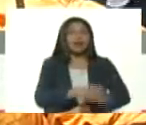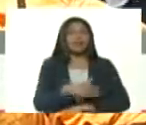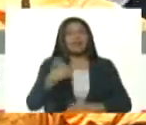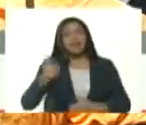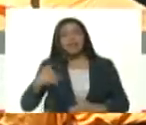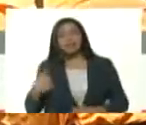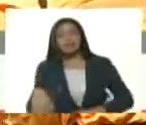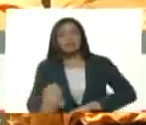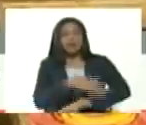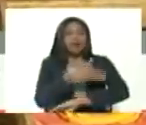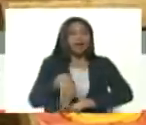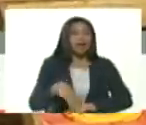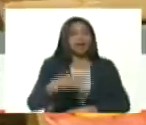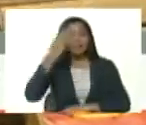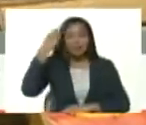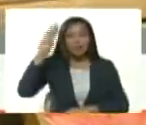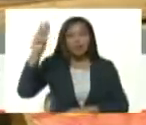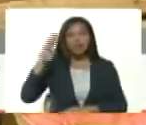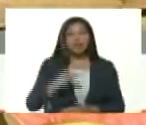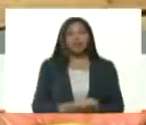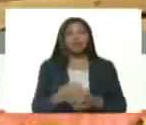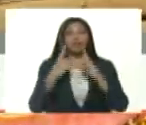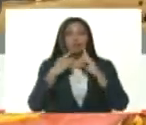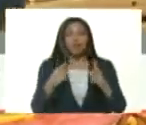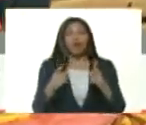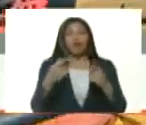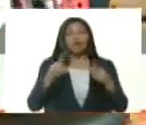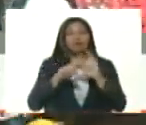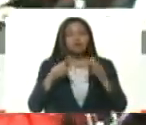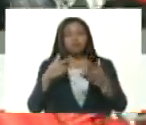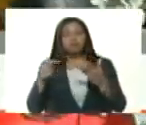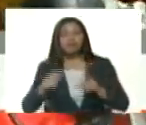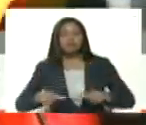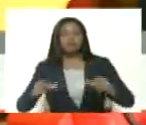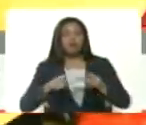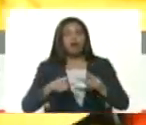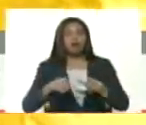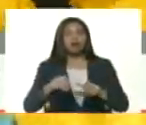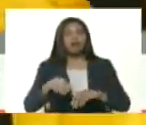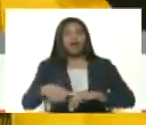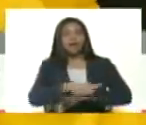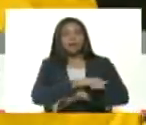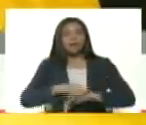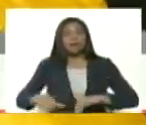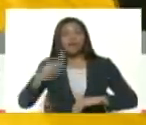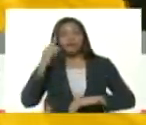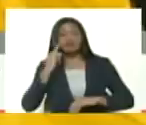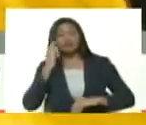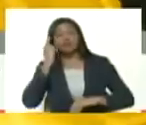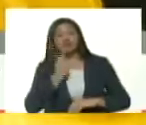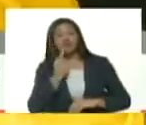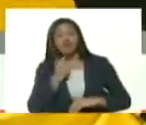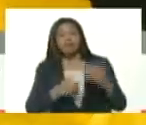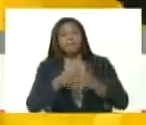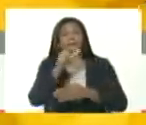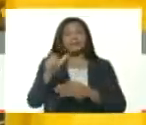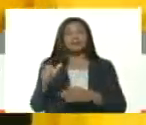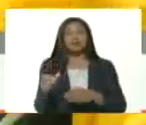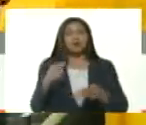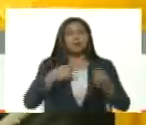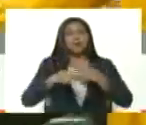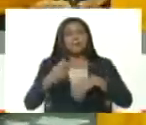la calle México, el bulevar de Pérez Bonalde y la avenida Sucre, es donde se desarrolla la mayor cantidad de